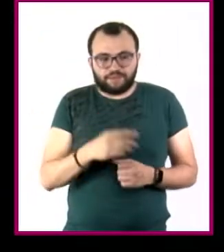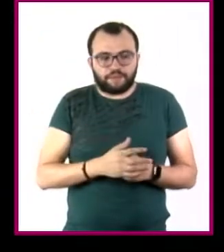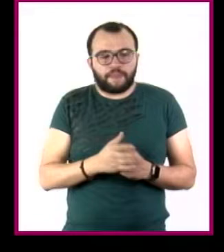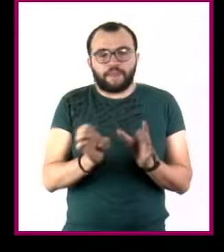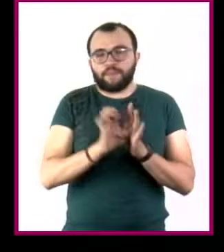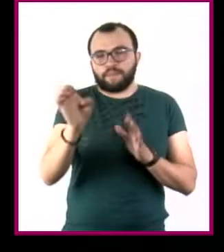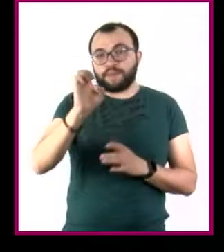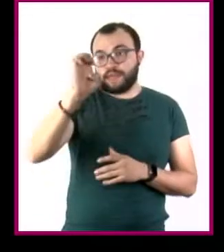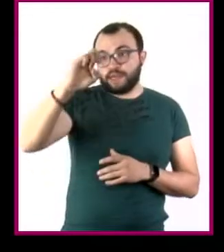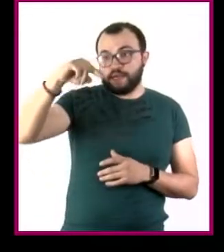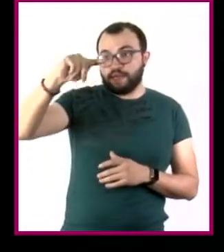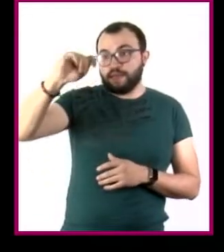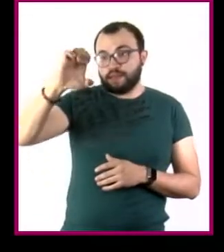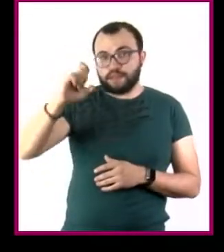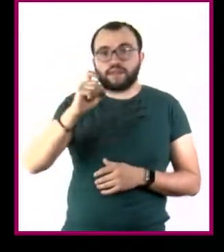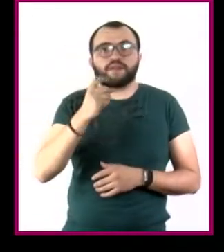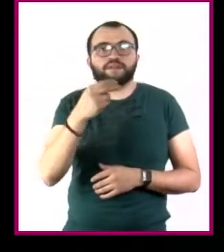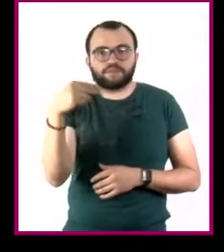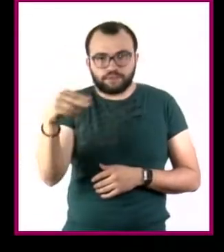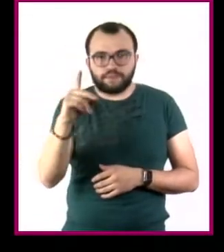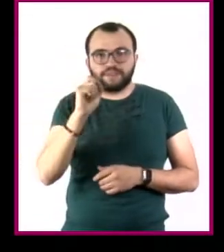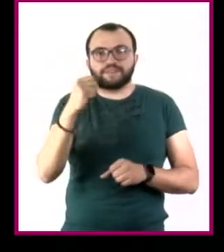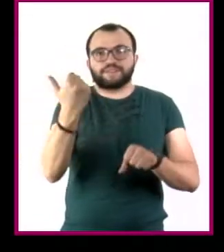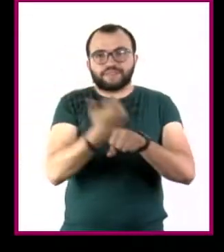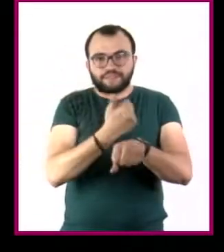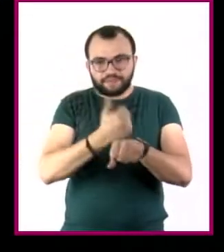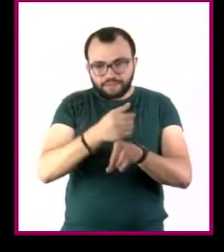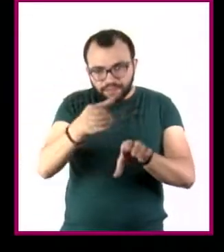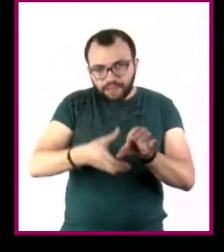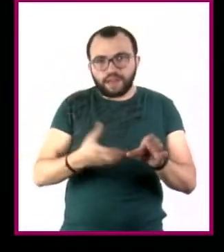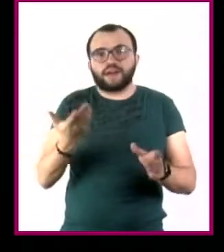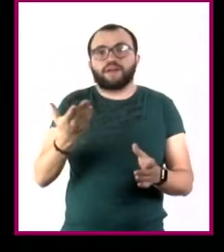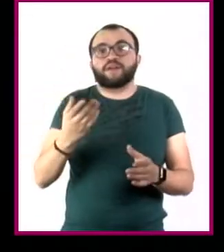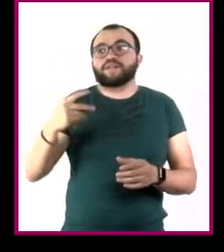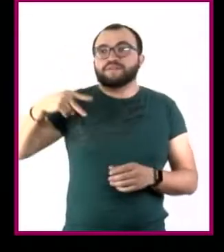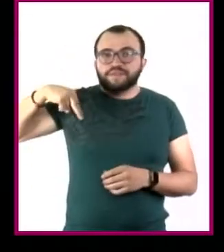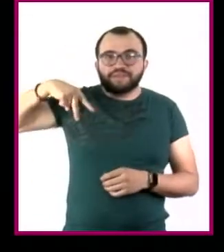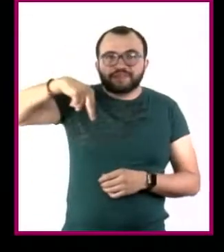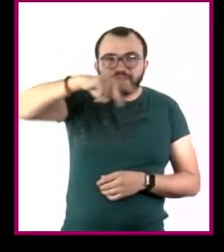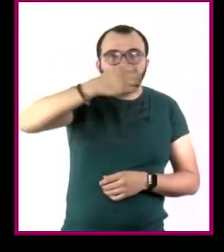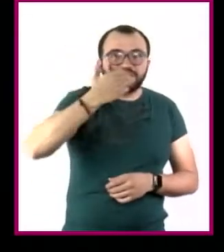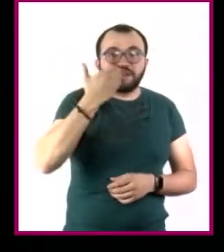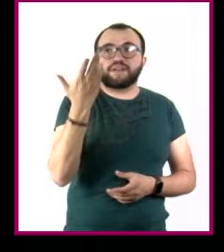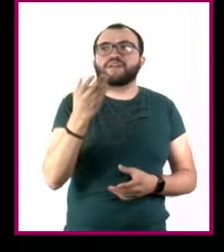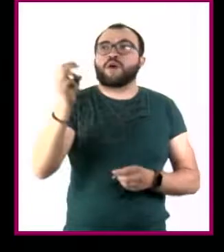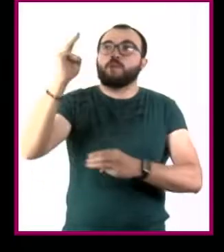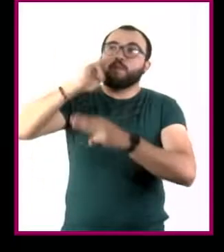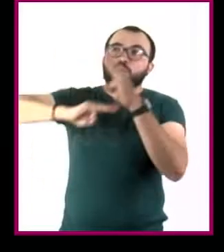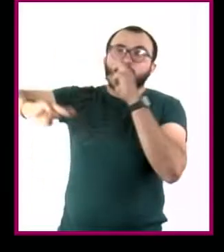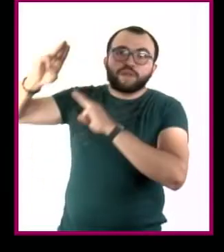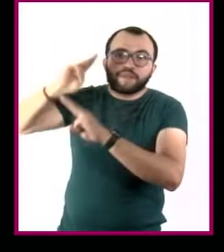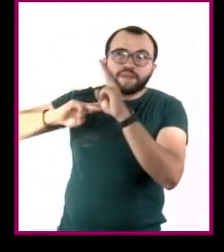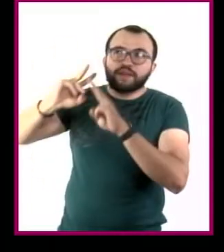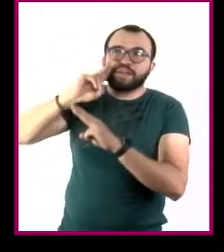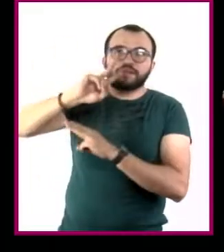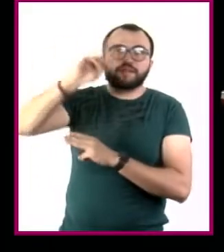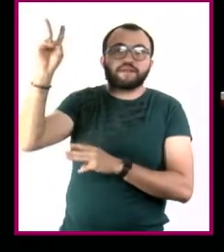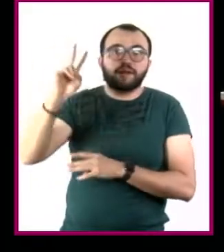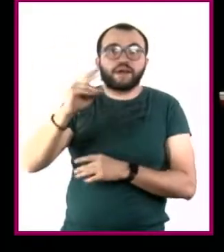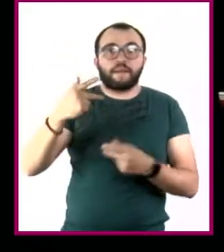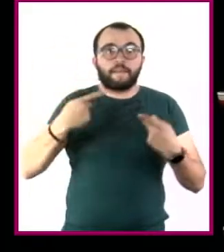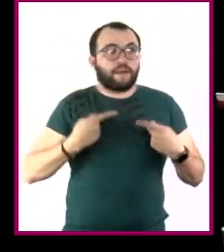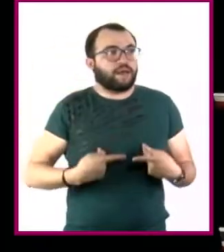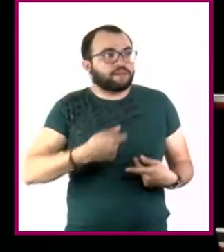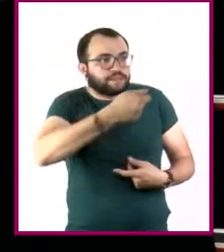zapatos que llevas a la escuela, el camino que recorres, los cerros que se ven a lo lejos, la gente que tú saludas,